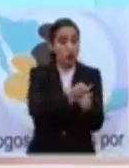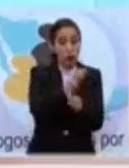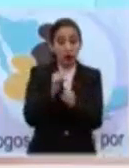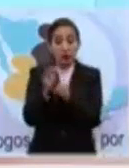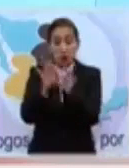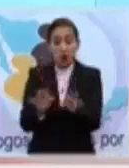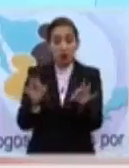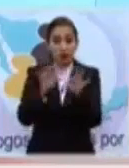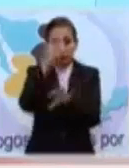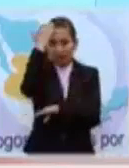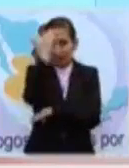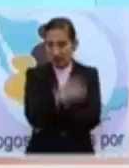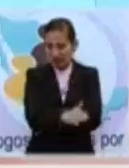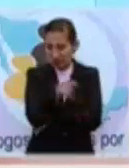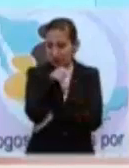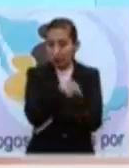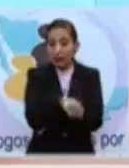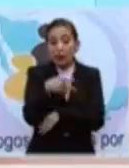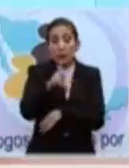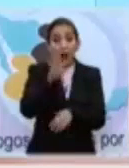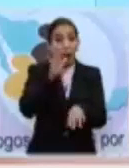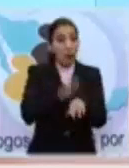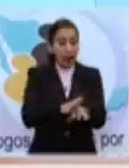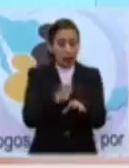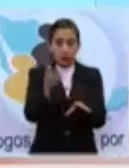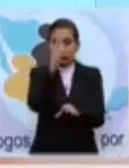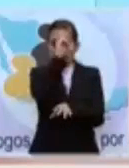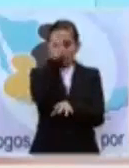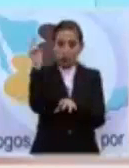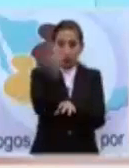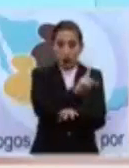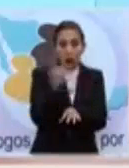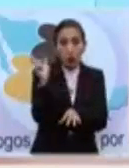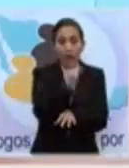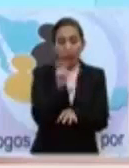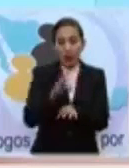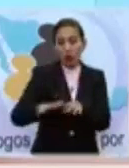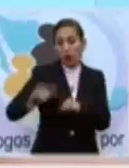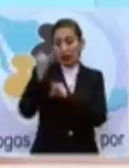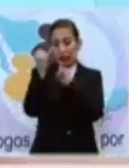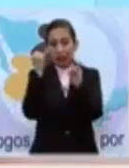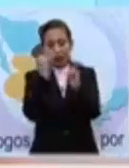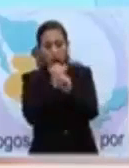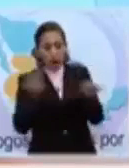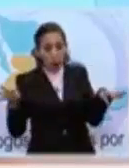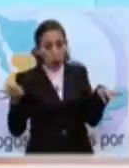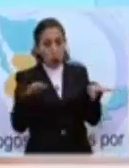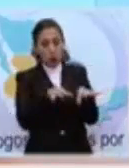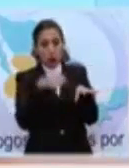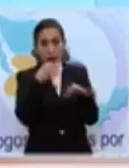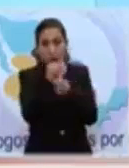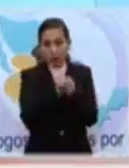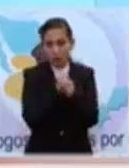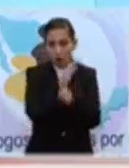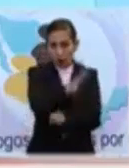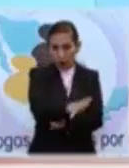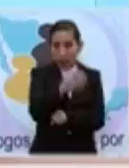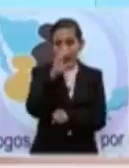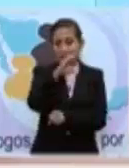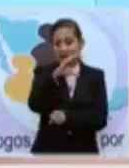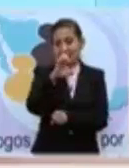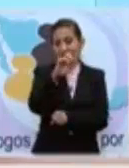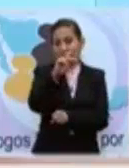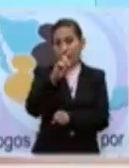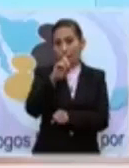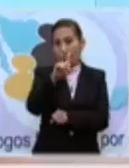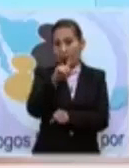conocidos, pero creo que estos datos son todavía más impactantes cuando se ponen en un contexto internacional. De acuerdo a la información de la CEPAL, de la